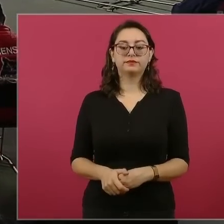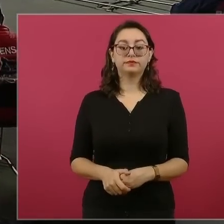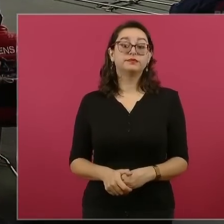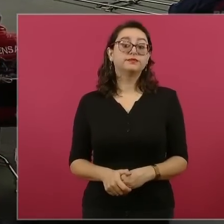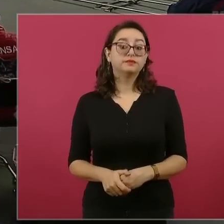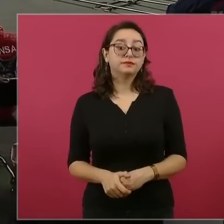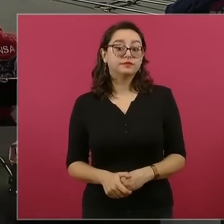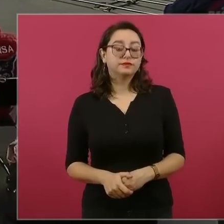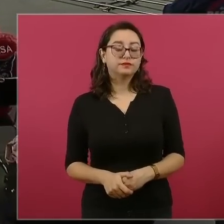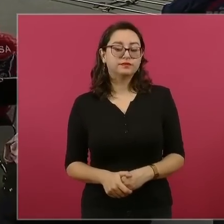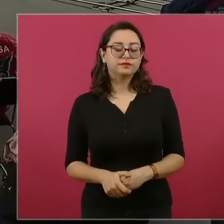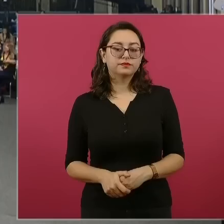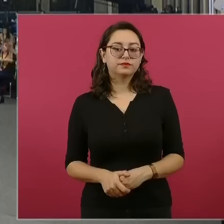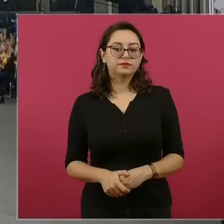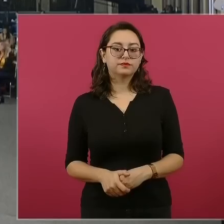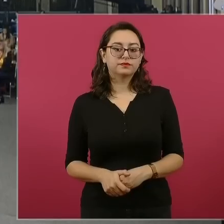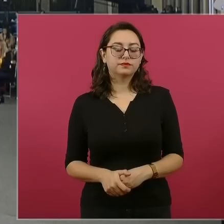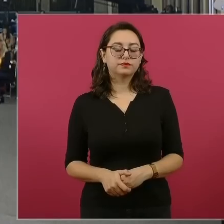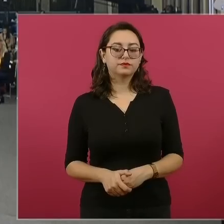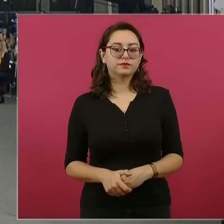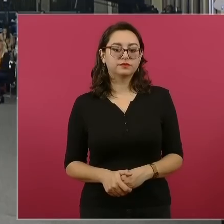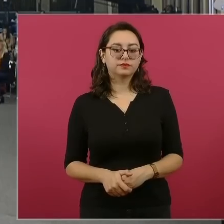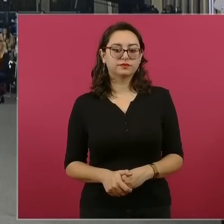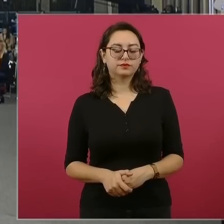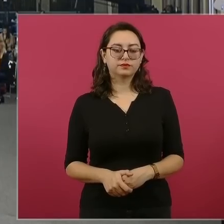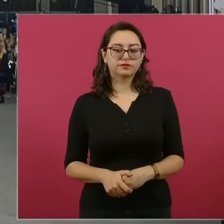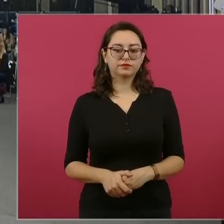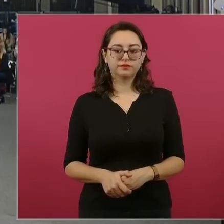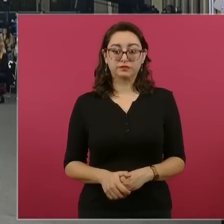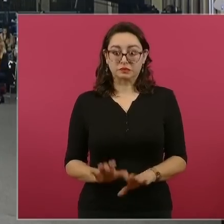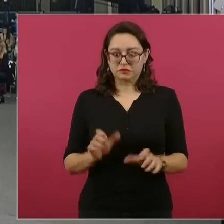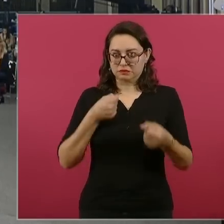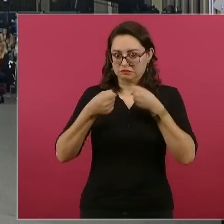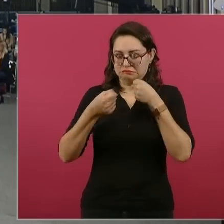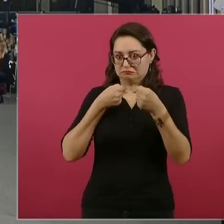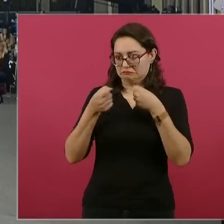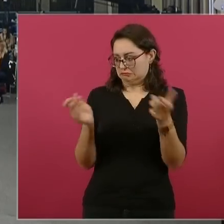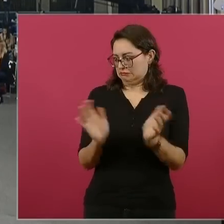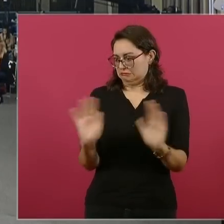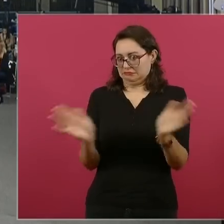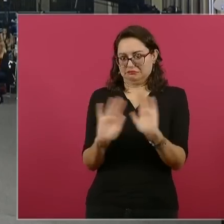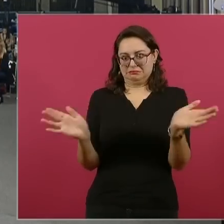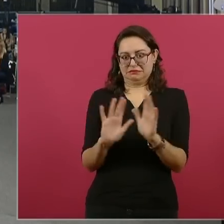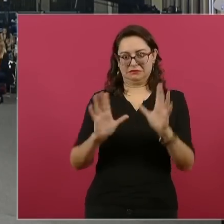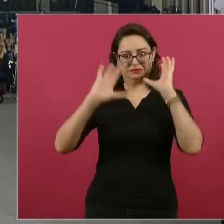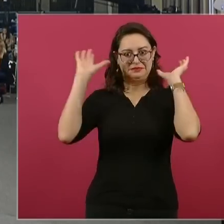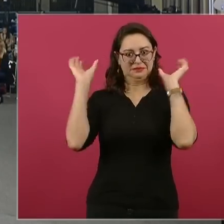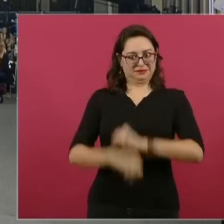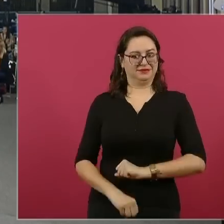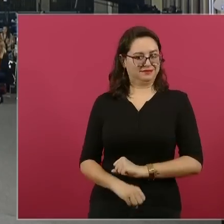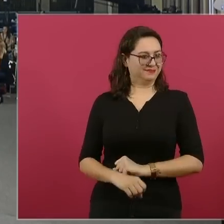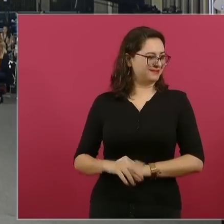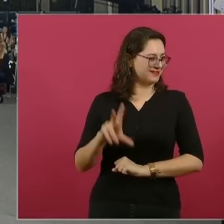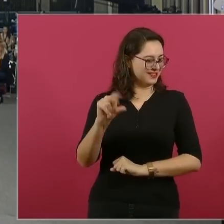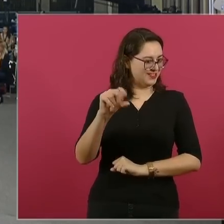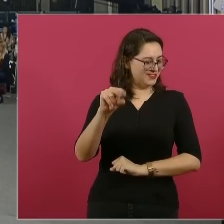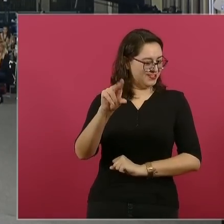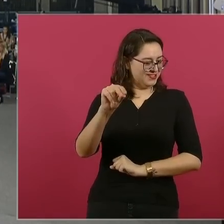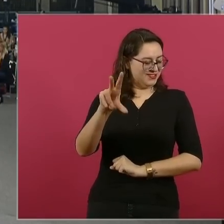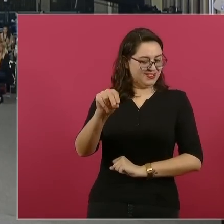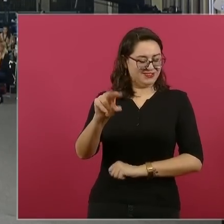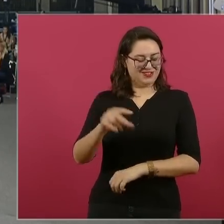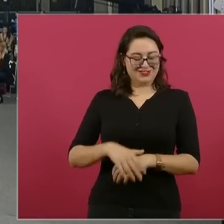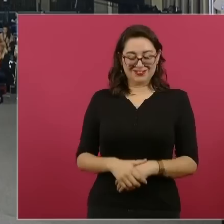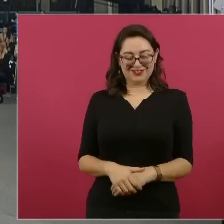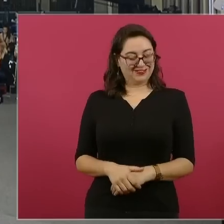¿Mandé? Gracias. No, a los reporteros tampoco, esos son mis amigos,